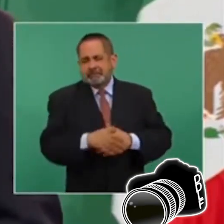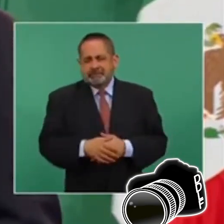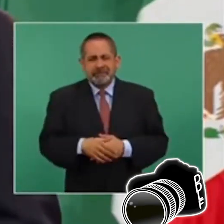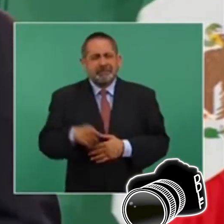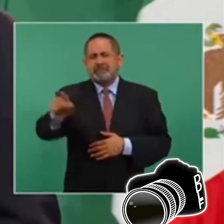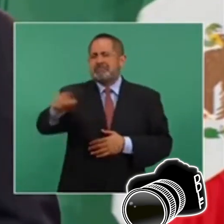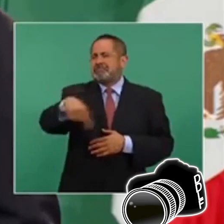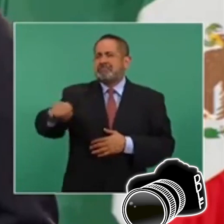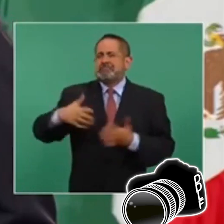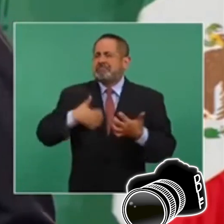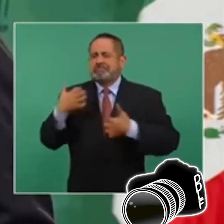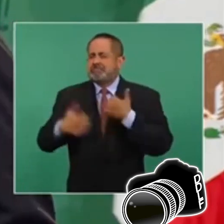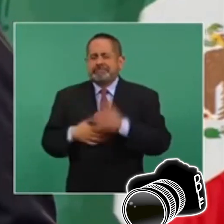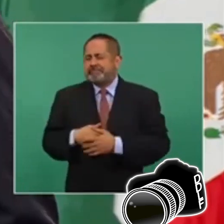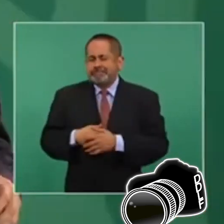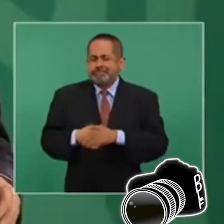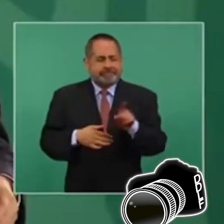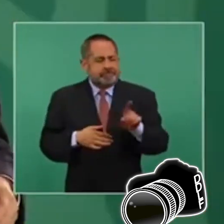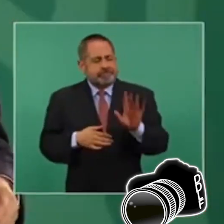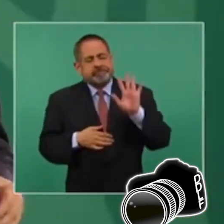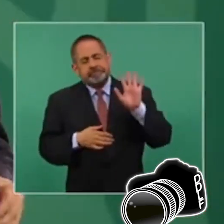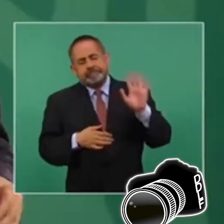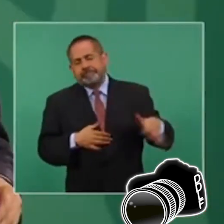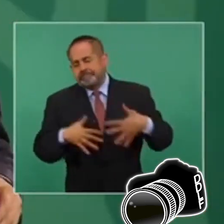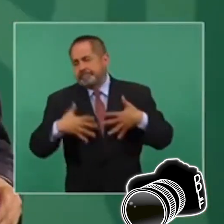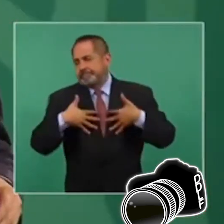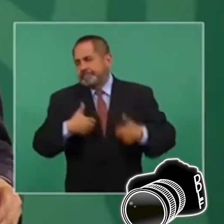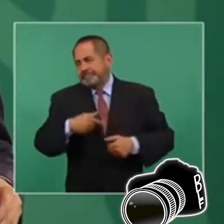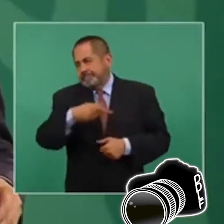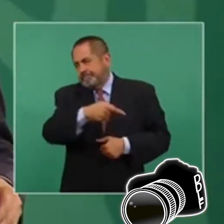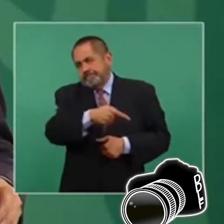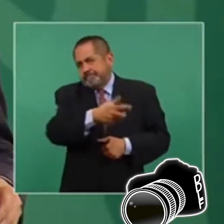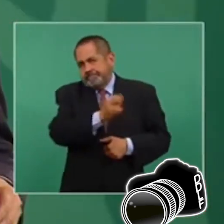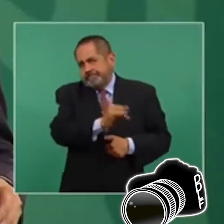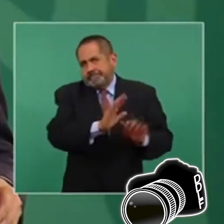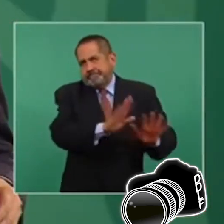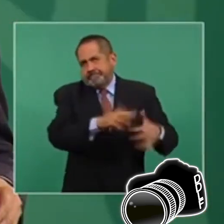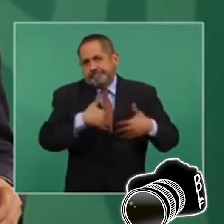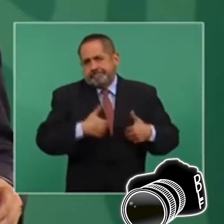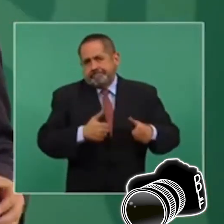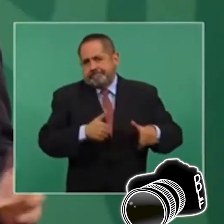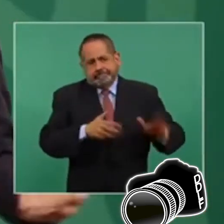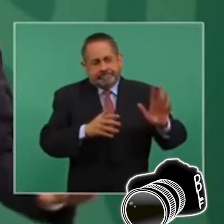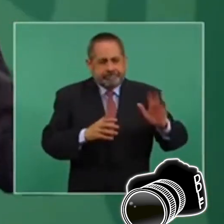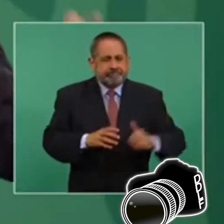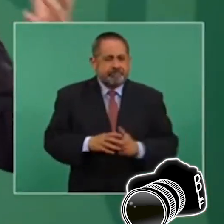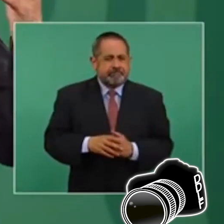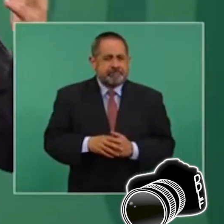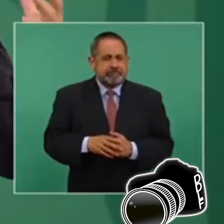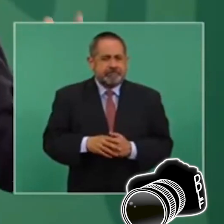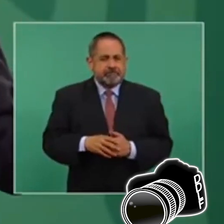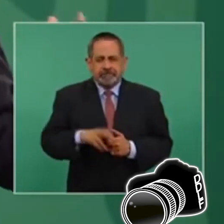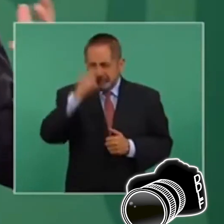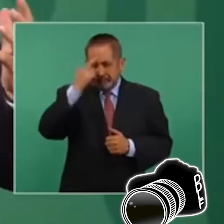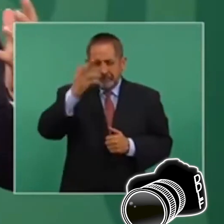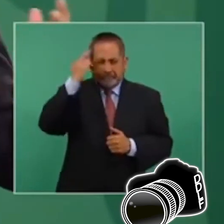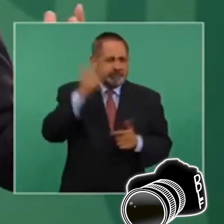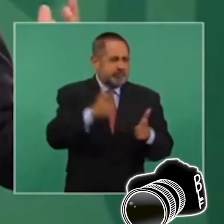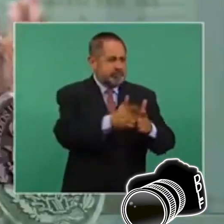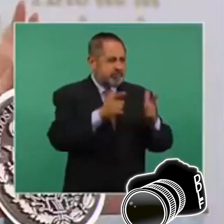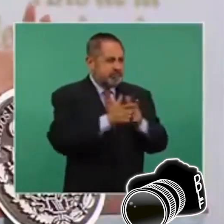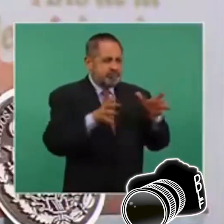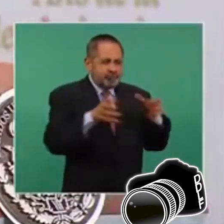molestarse hay que entender el fenómeno había una banda